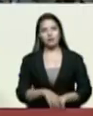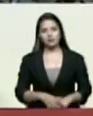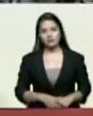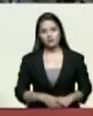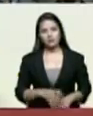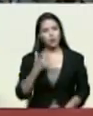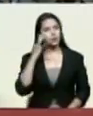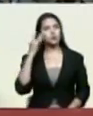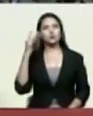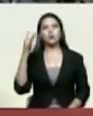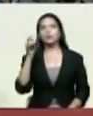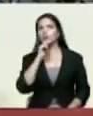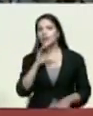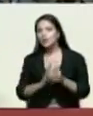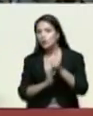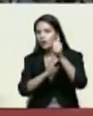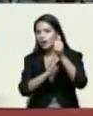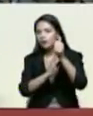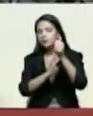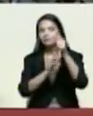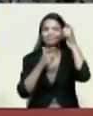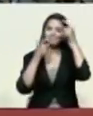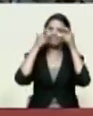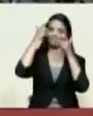En un sueño comandados por Hugo Chávez.